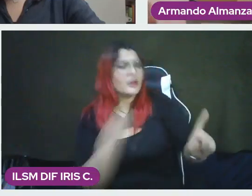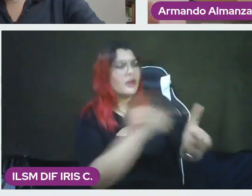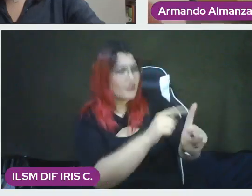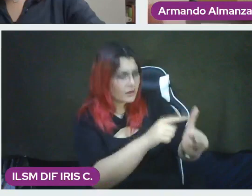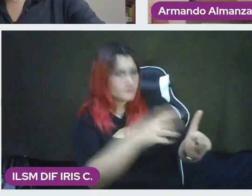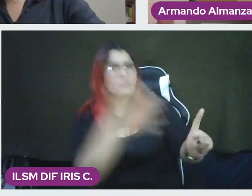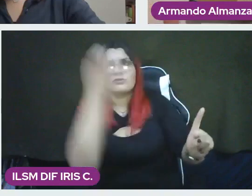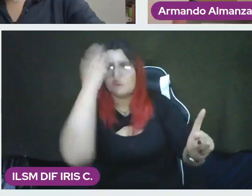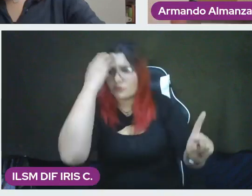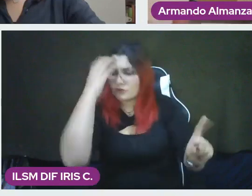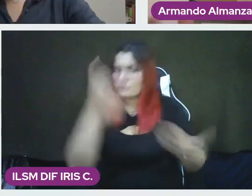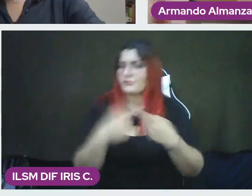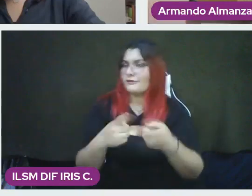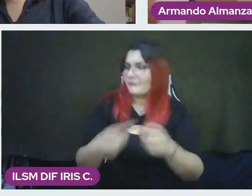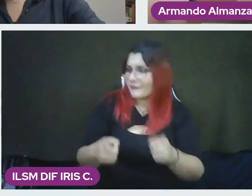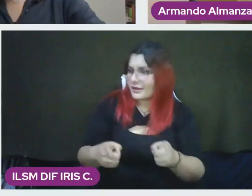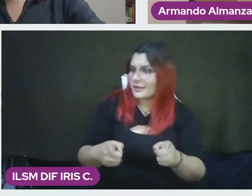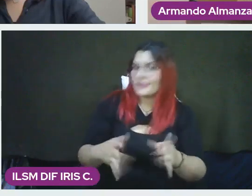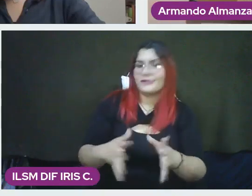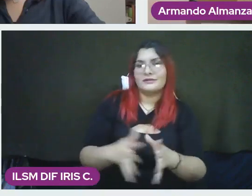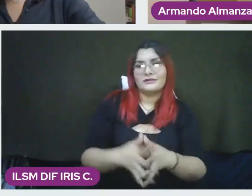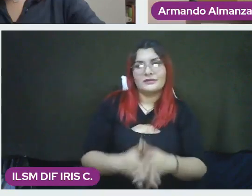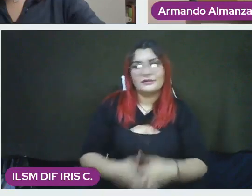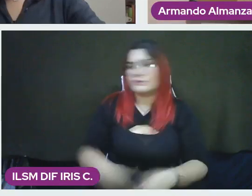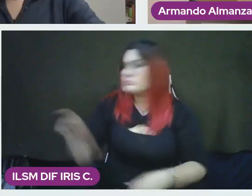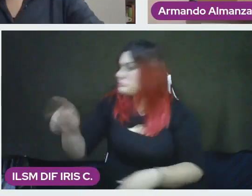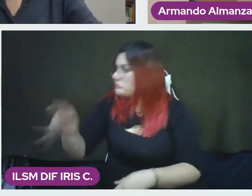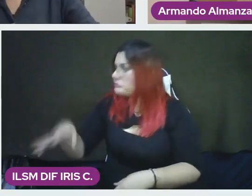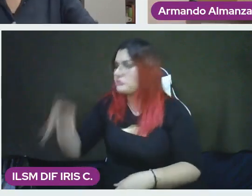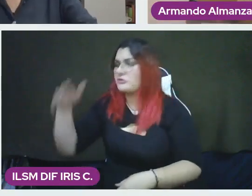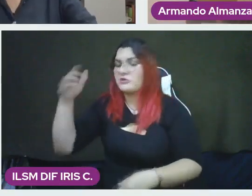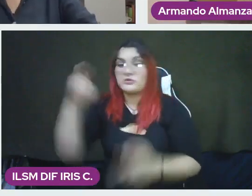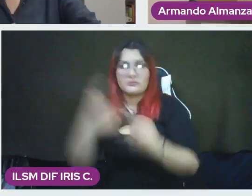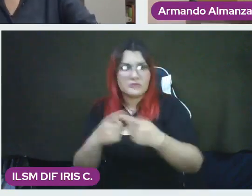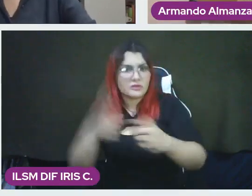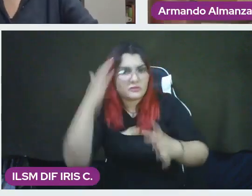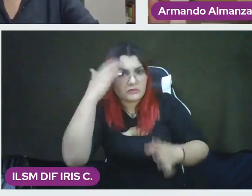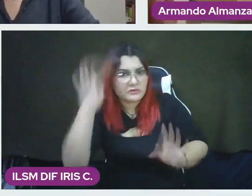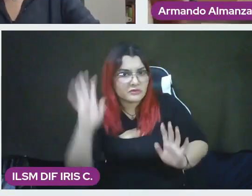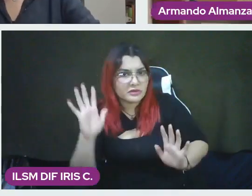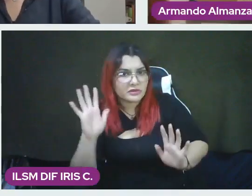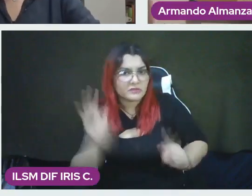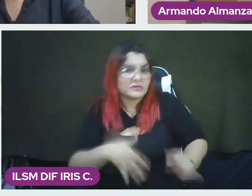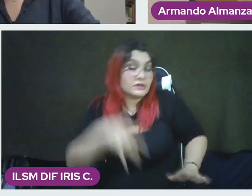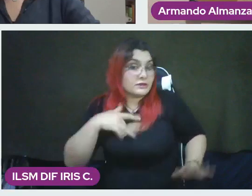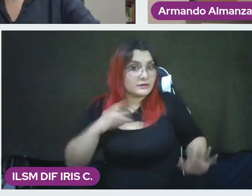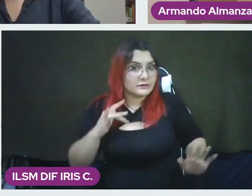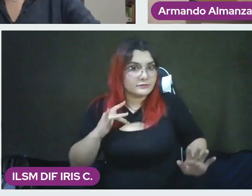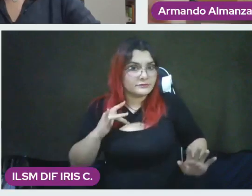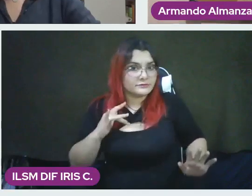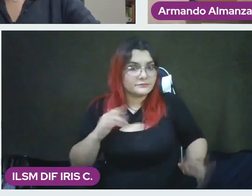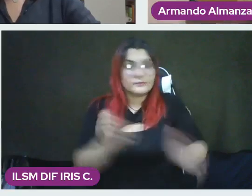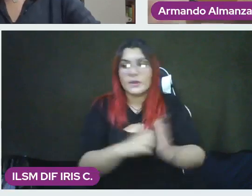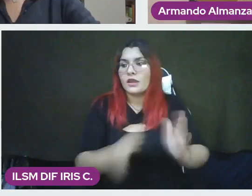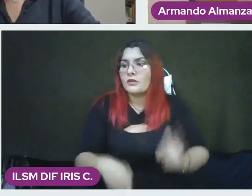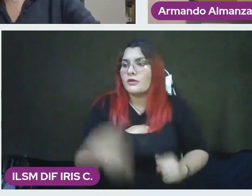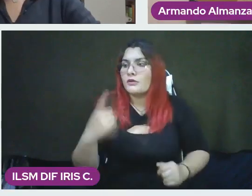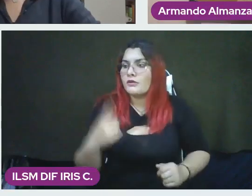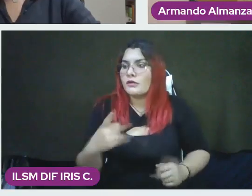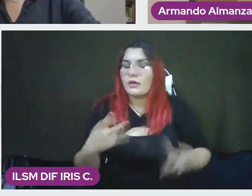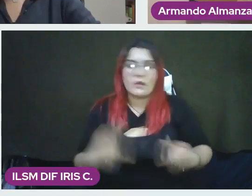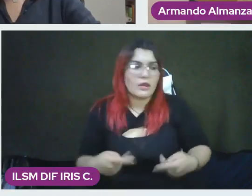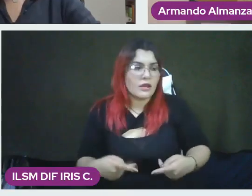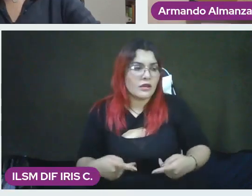Alguien que ha sido maltratado toda la vida, si alguien lo sigue maltratando, pues va a estar bien, porque así he